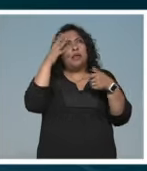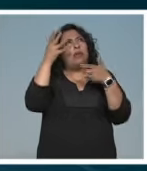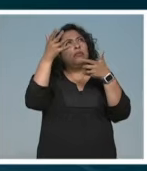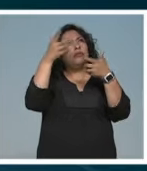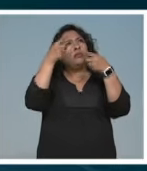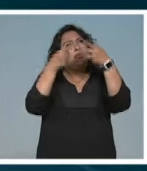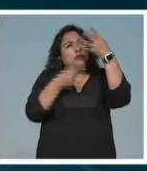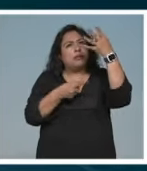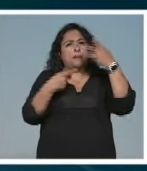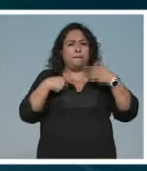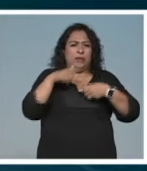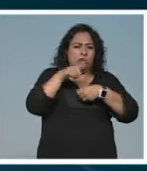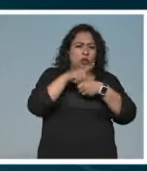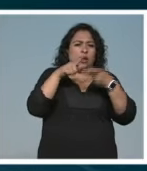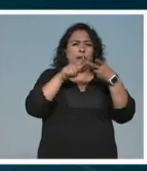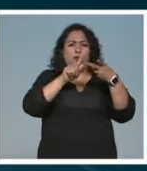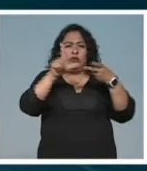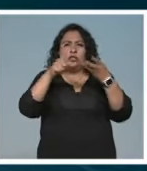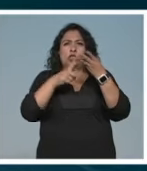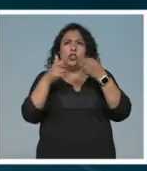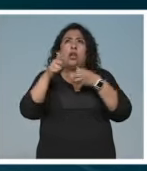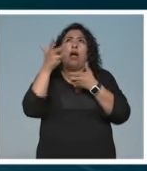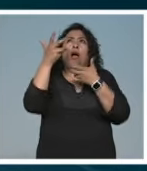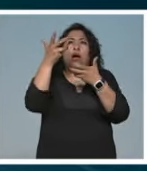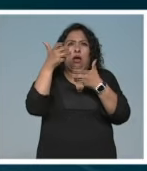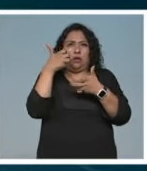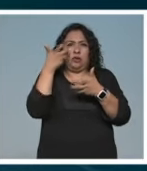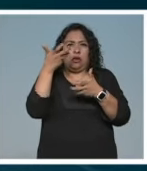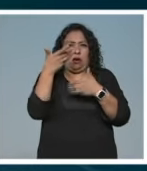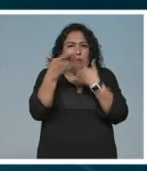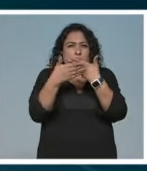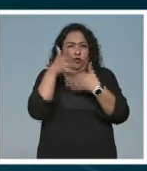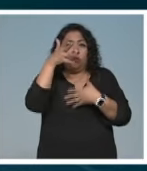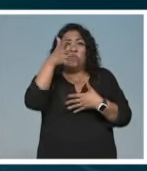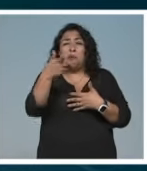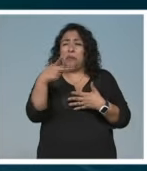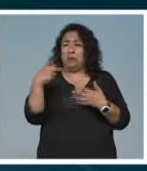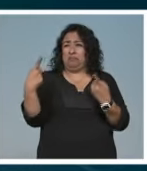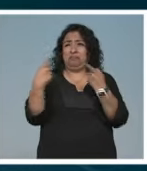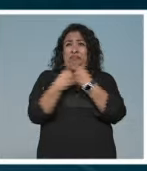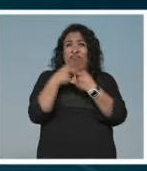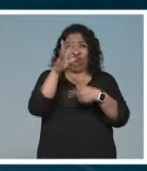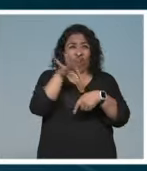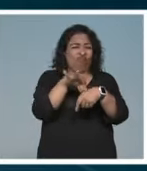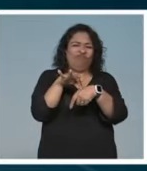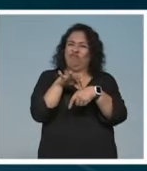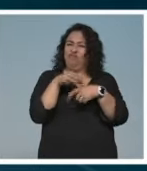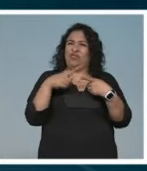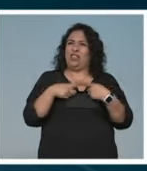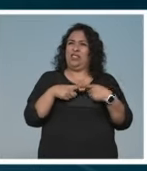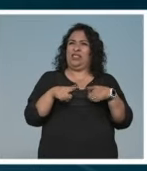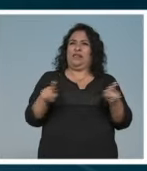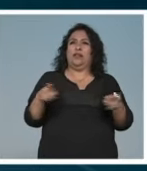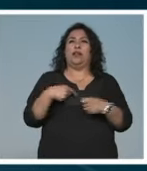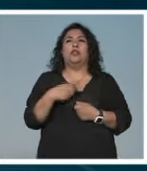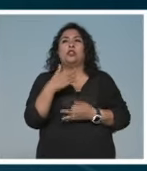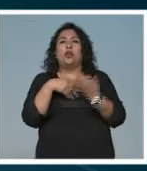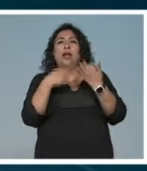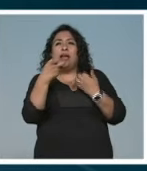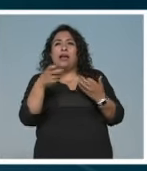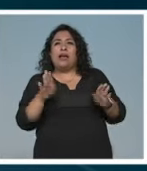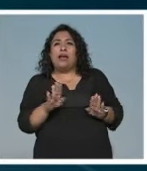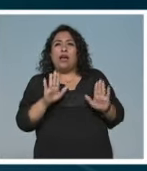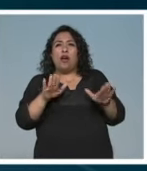nivel personal, profesional y social. Sin embargo, estas contrastan con su realidad. Todos estos elementos